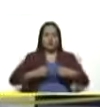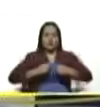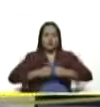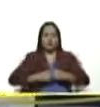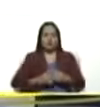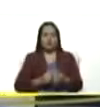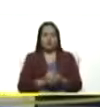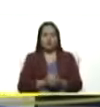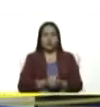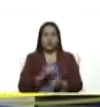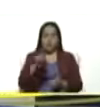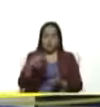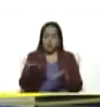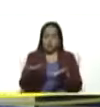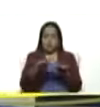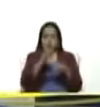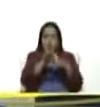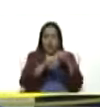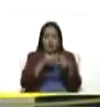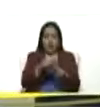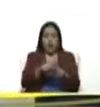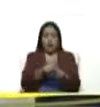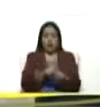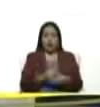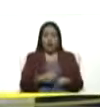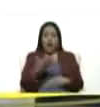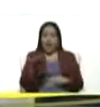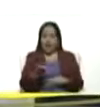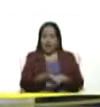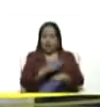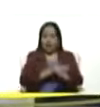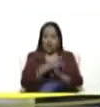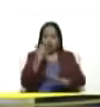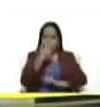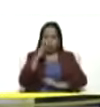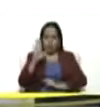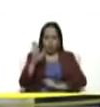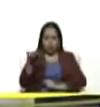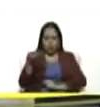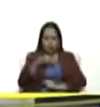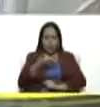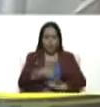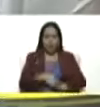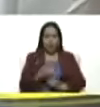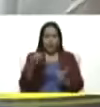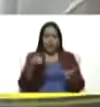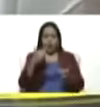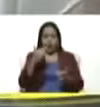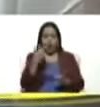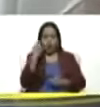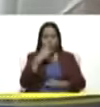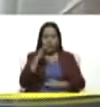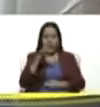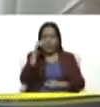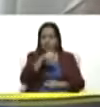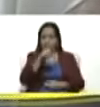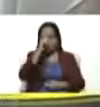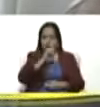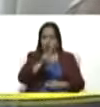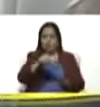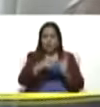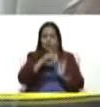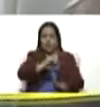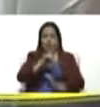César además me trajo un regalo que me había prometido. Y lo prometido es deuda. Esto fue en el 2022, me prometiste el